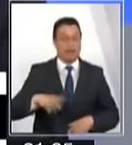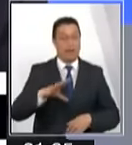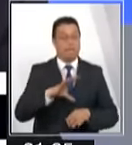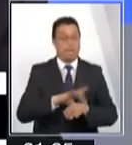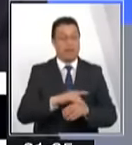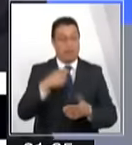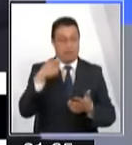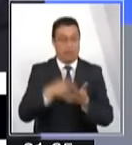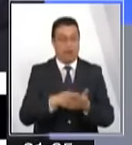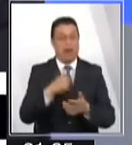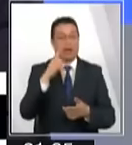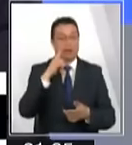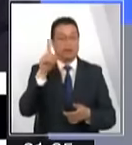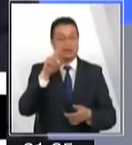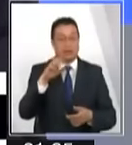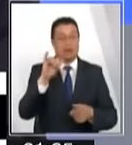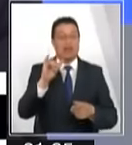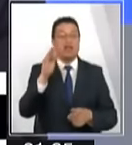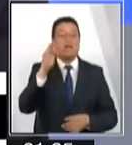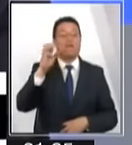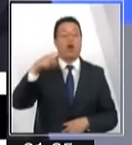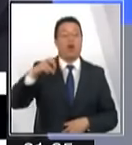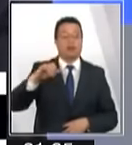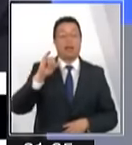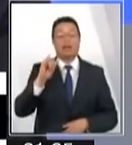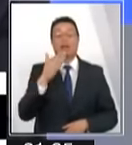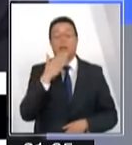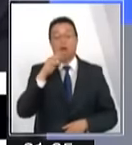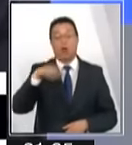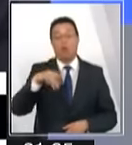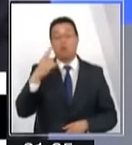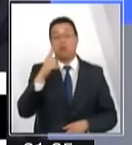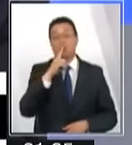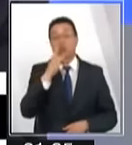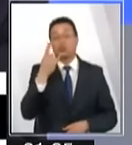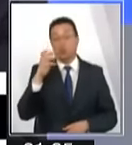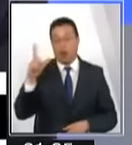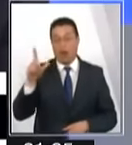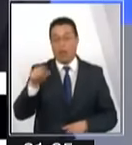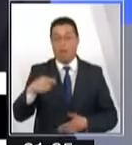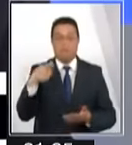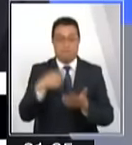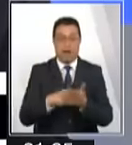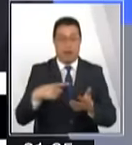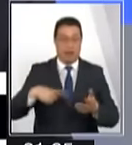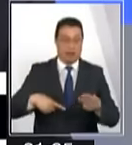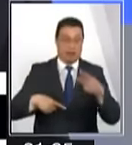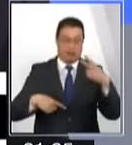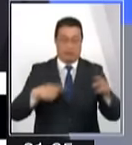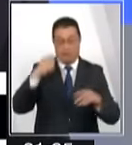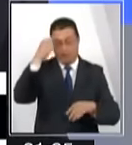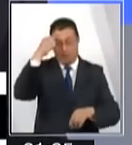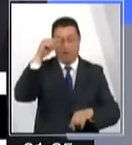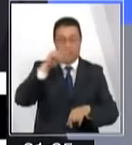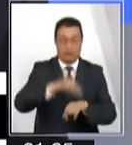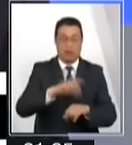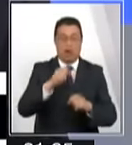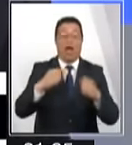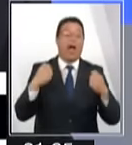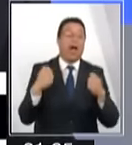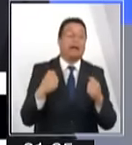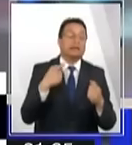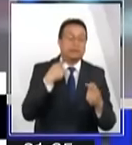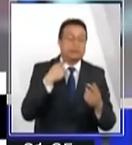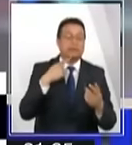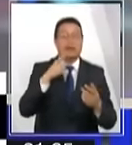tanto la isapres como fonasa y también las mutuales las mutuales de seguridad pagan las licencias que corresponden a enfermedades occidente laboral y en esta